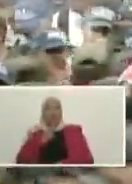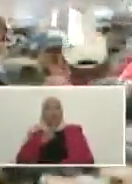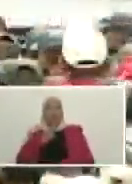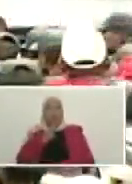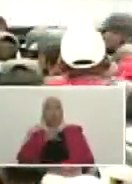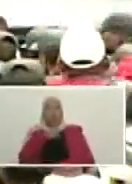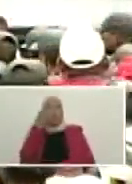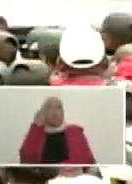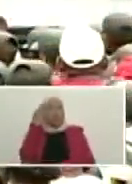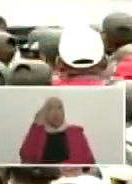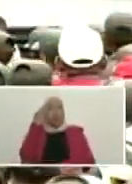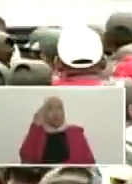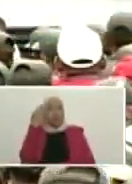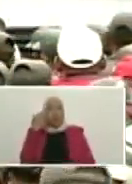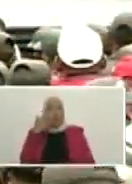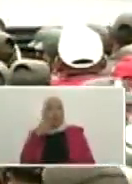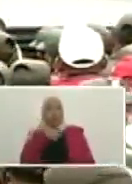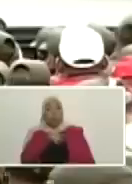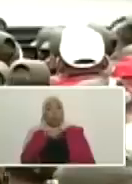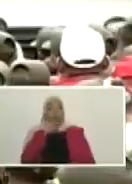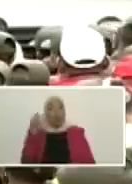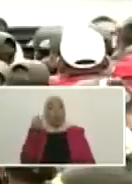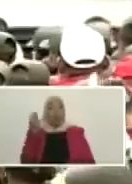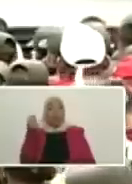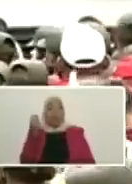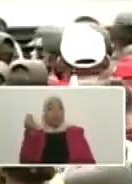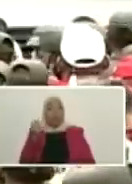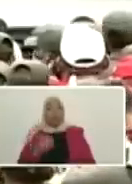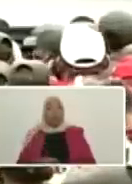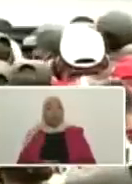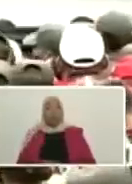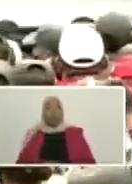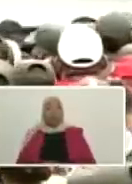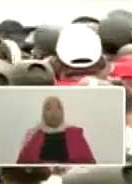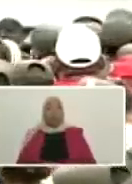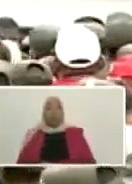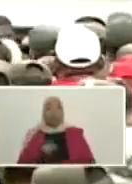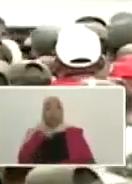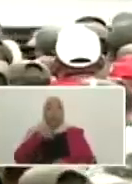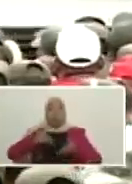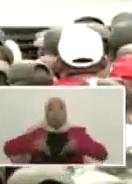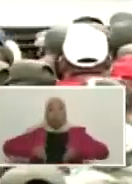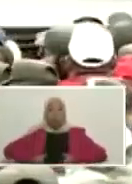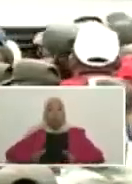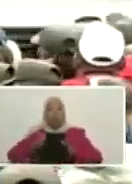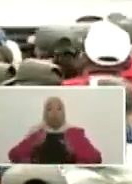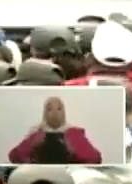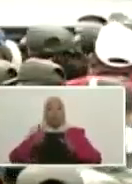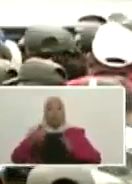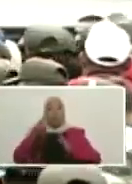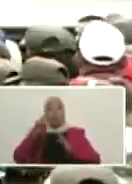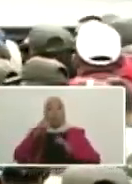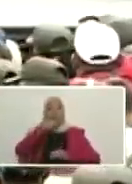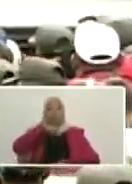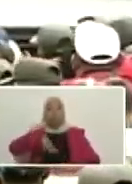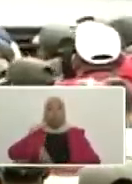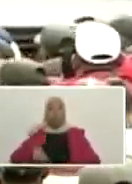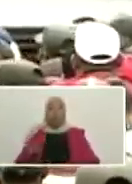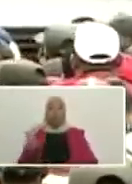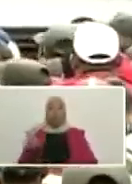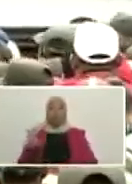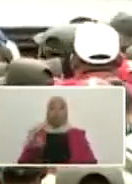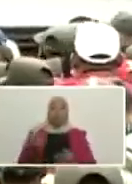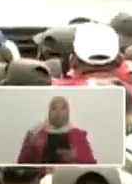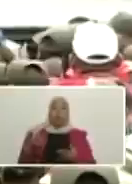Tienen que saber, generación de oro, que ustedes son los herederos directos de